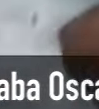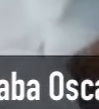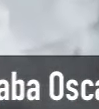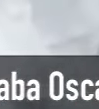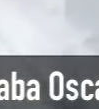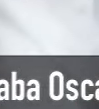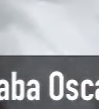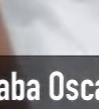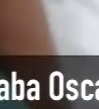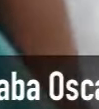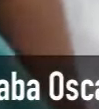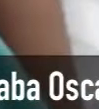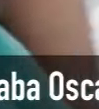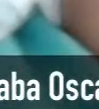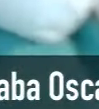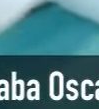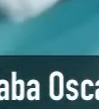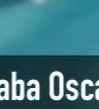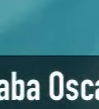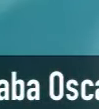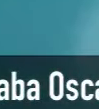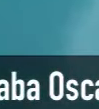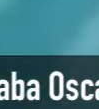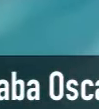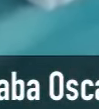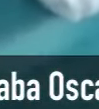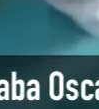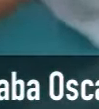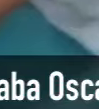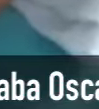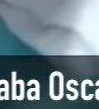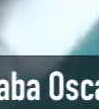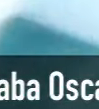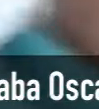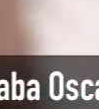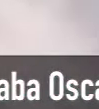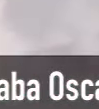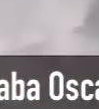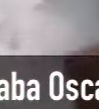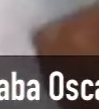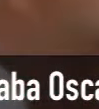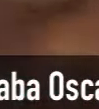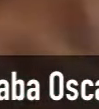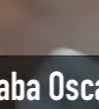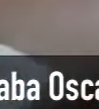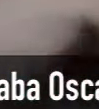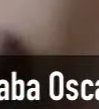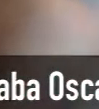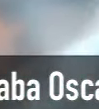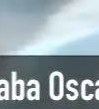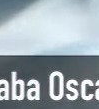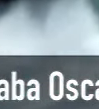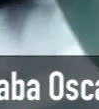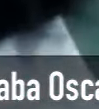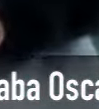las playas. No, eso no es de cristianos.